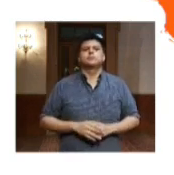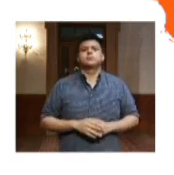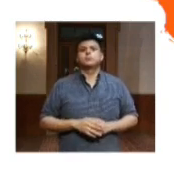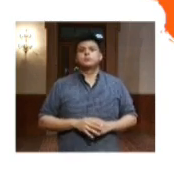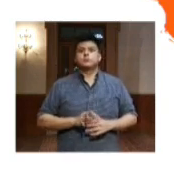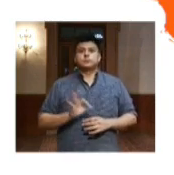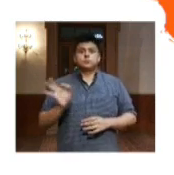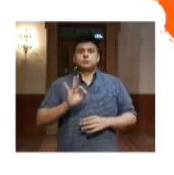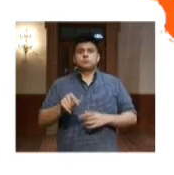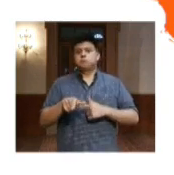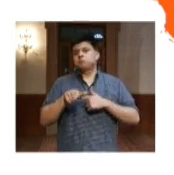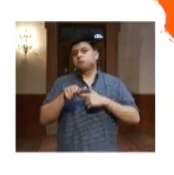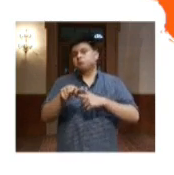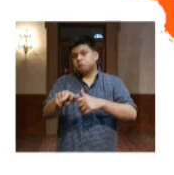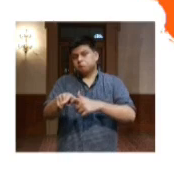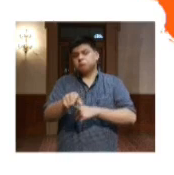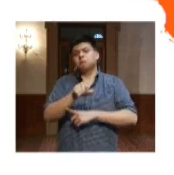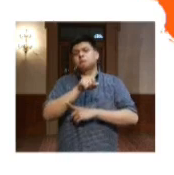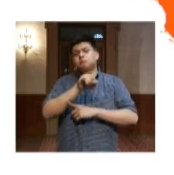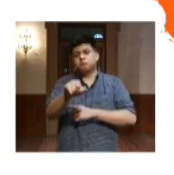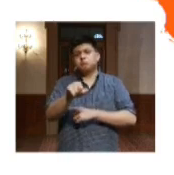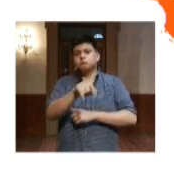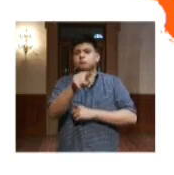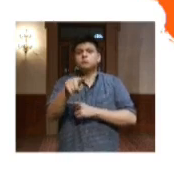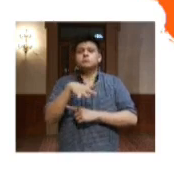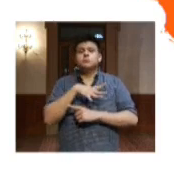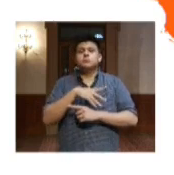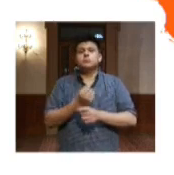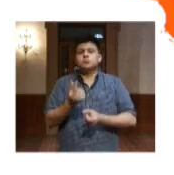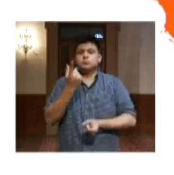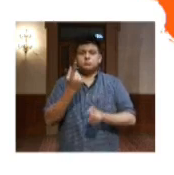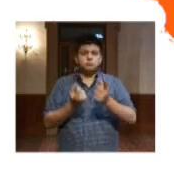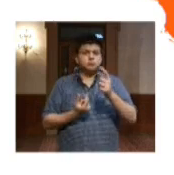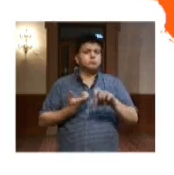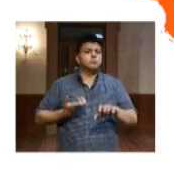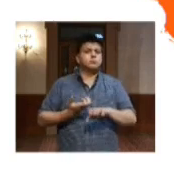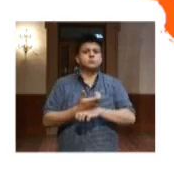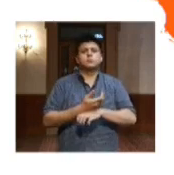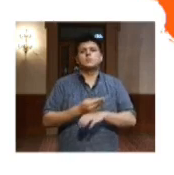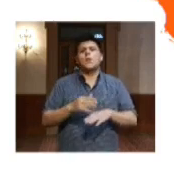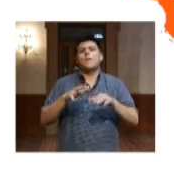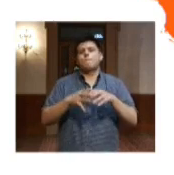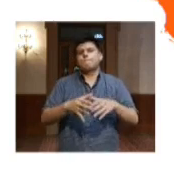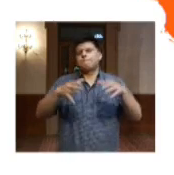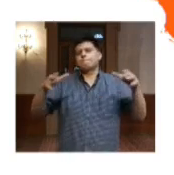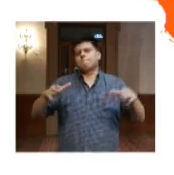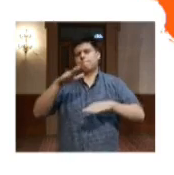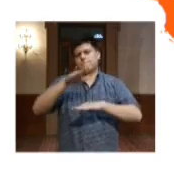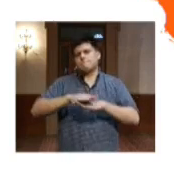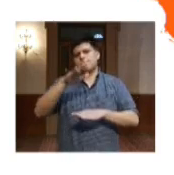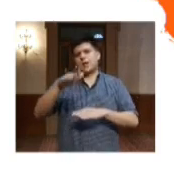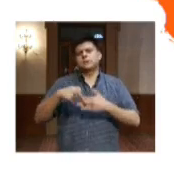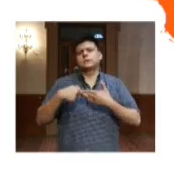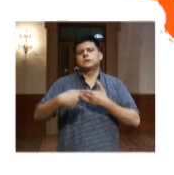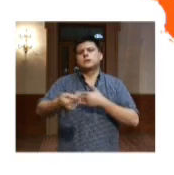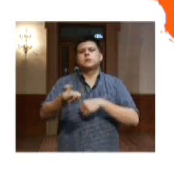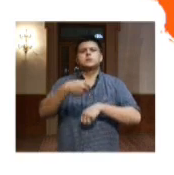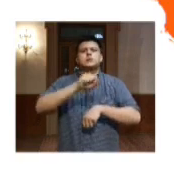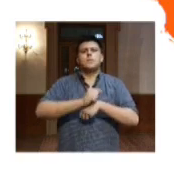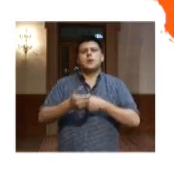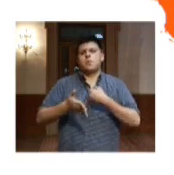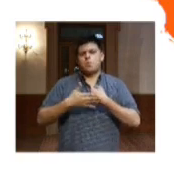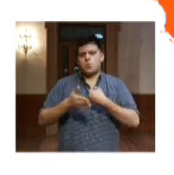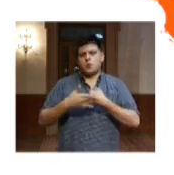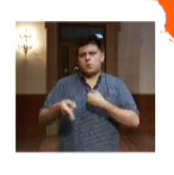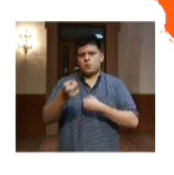todavía vaya a continuar y vayan a estar algunas entidades federativas con más casos, y en las semanas subsiguientes